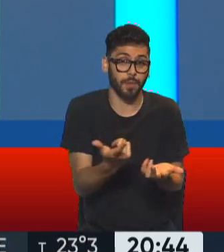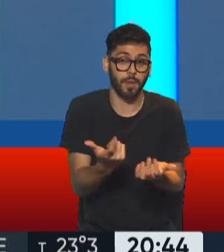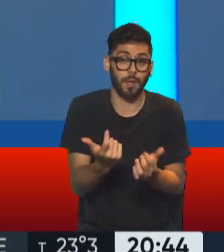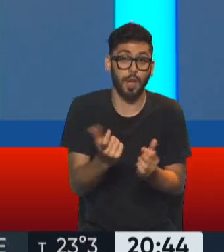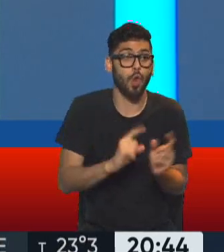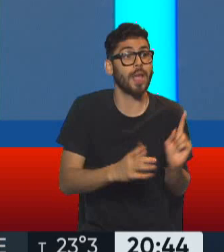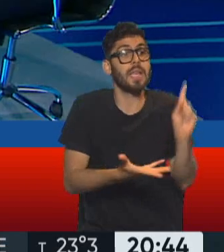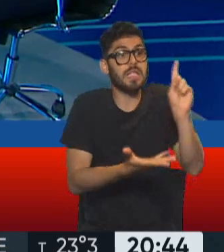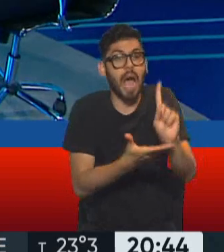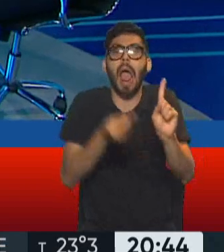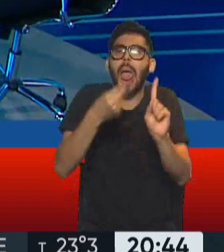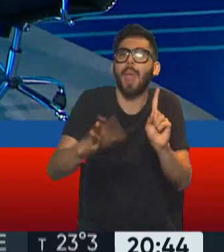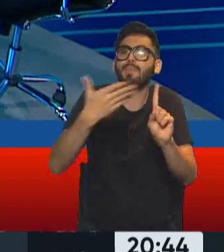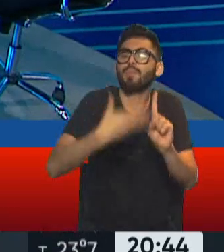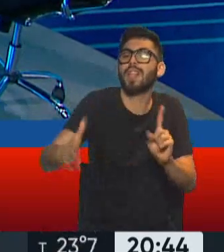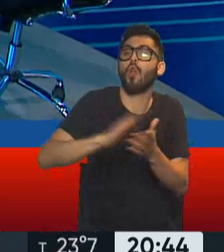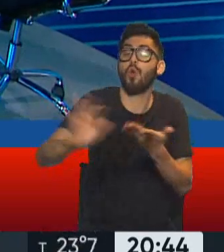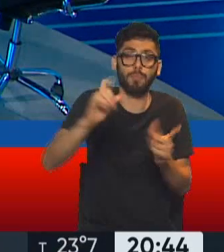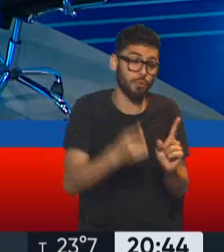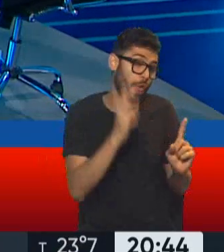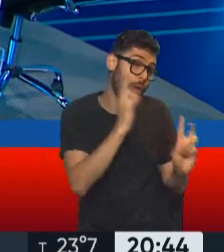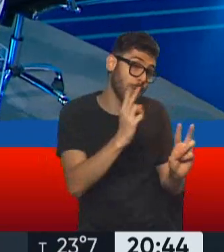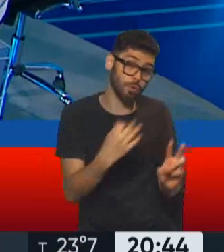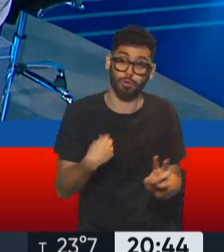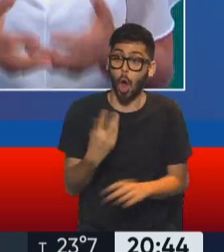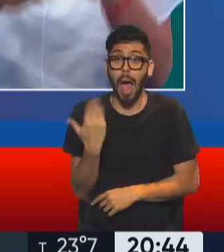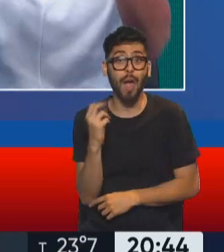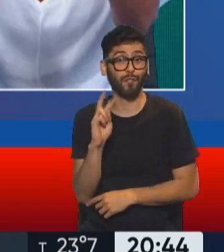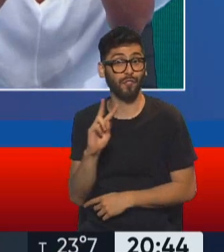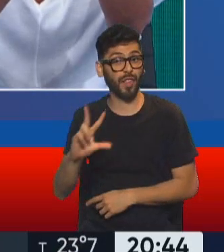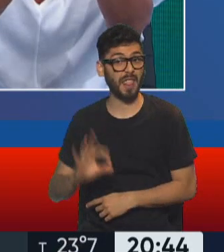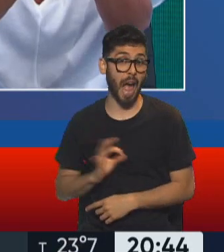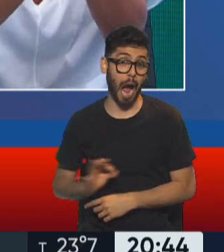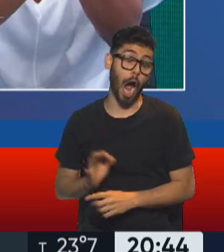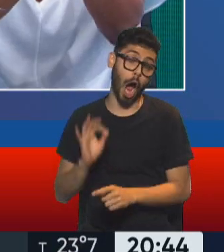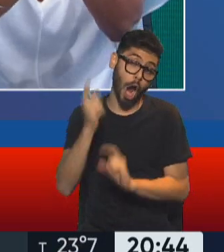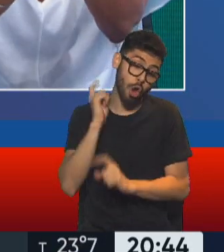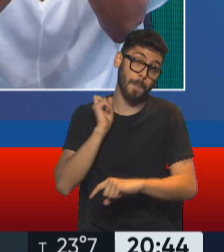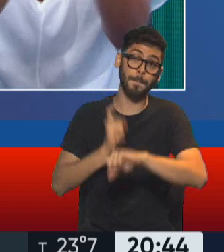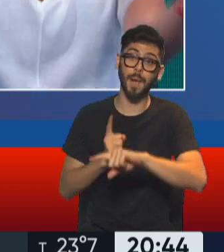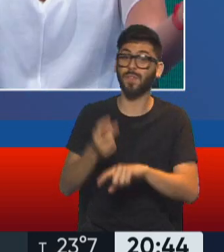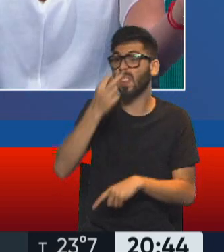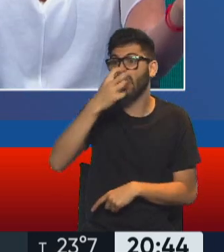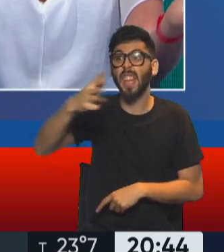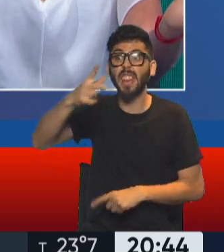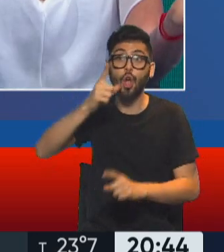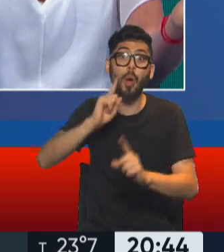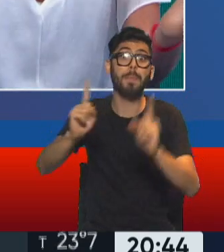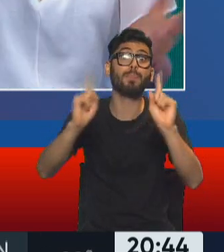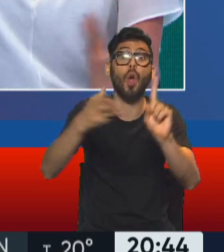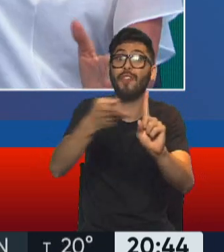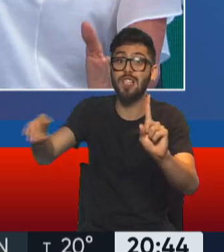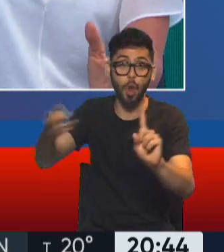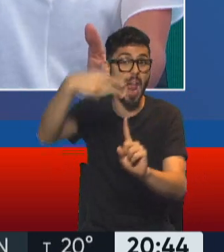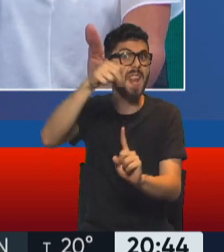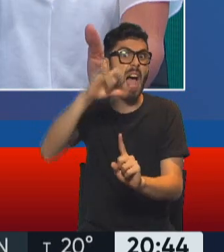cuando uno llega. Un poco más de respeto, te lo digo yo, hace 23 años de camino, y además por respeto a las 28.000 Nancys que hay en la provincia. Te están mirando y dicen... Bueno, él